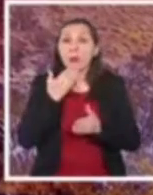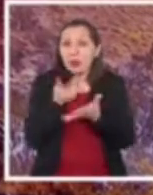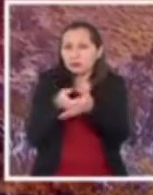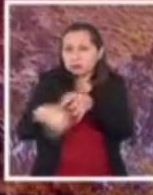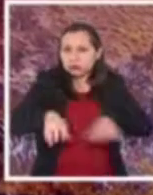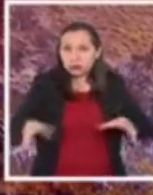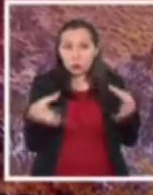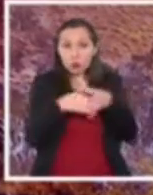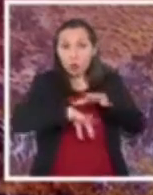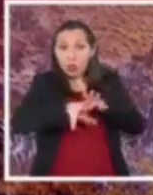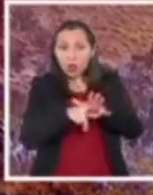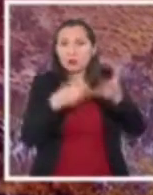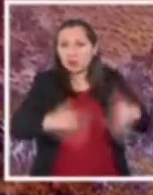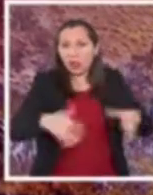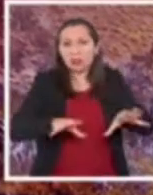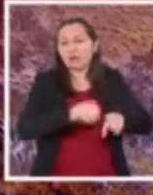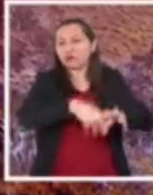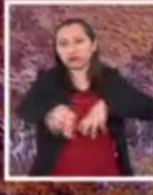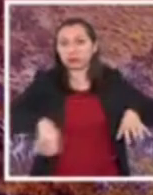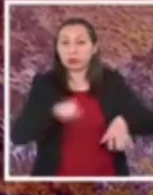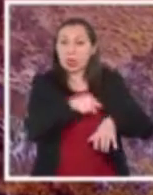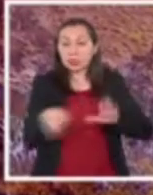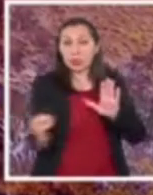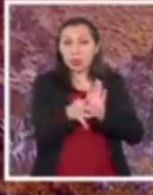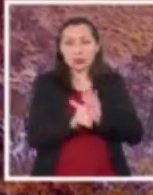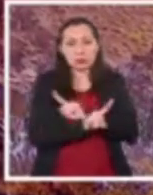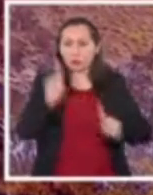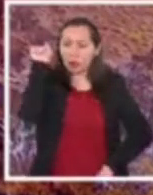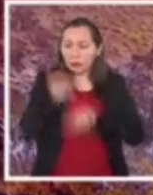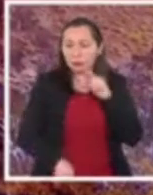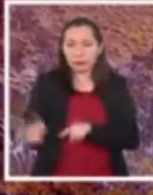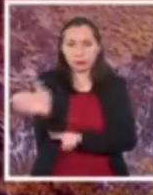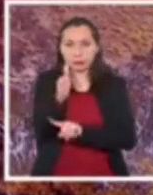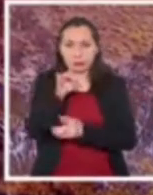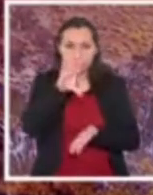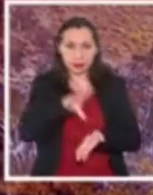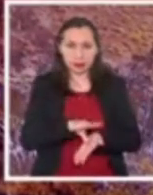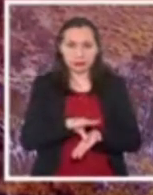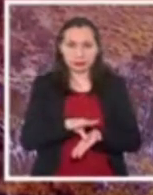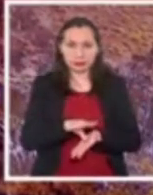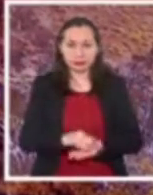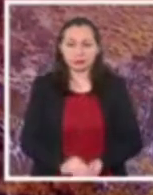de diferentes bandas delictuales que han cometido delitos que no son tolerables en nuestra patria